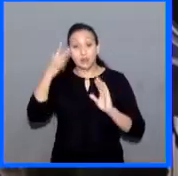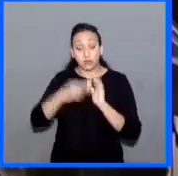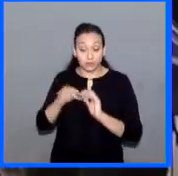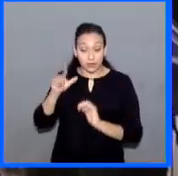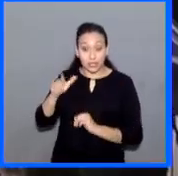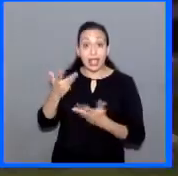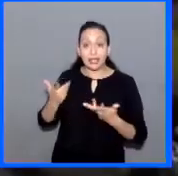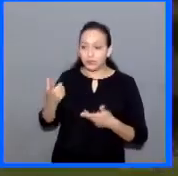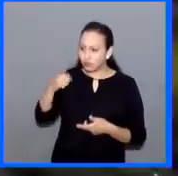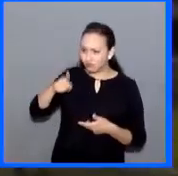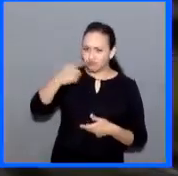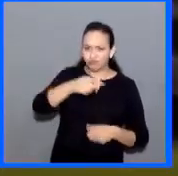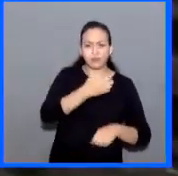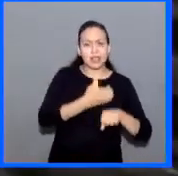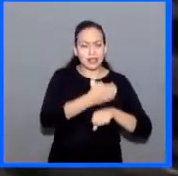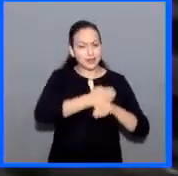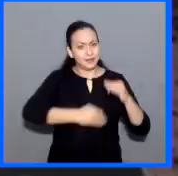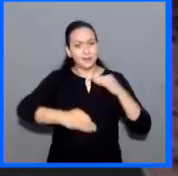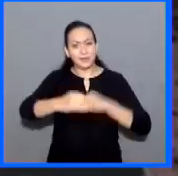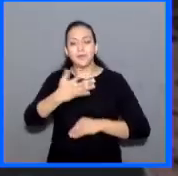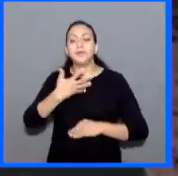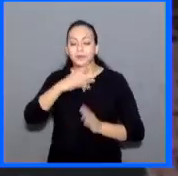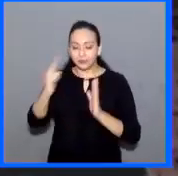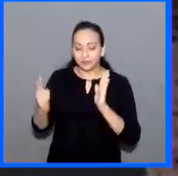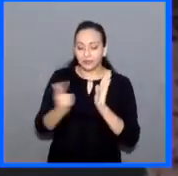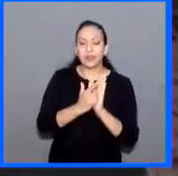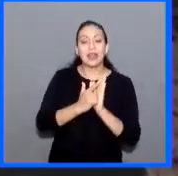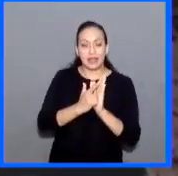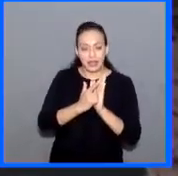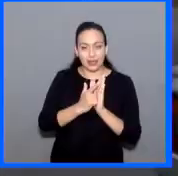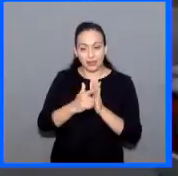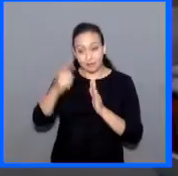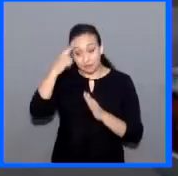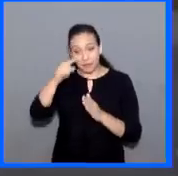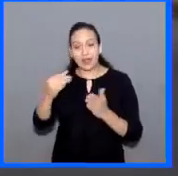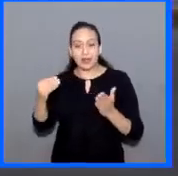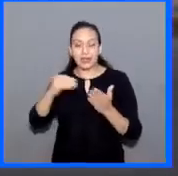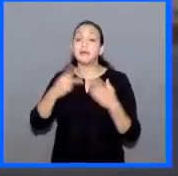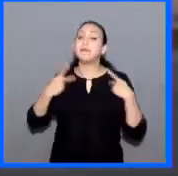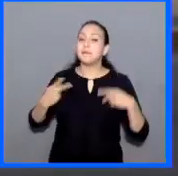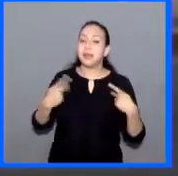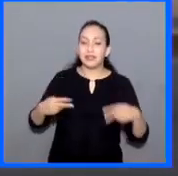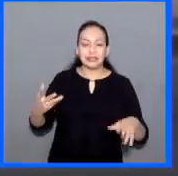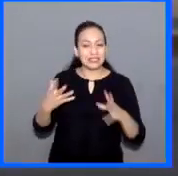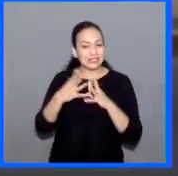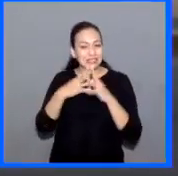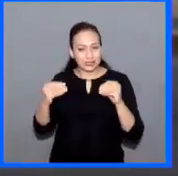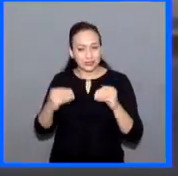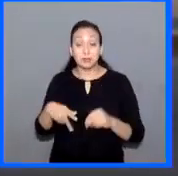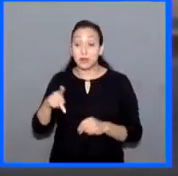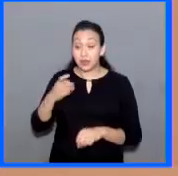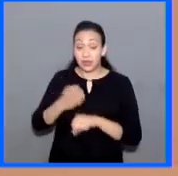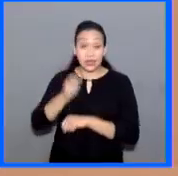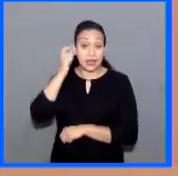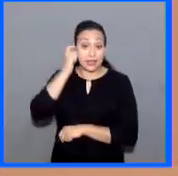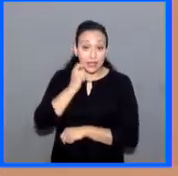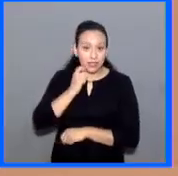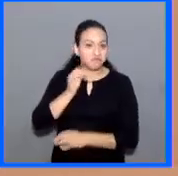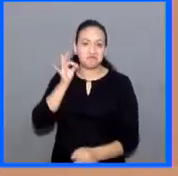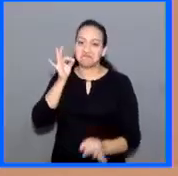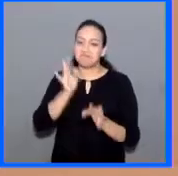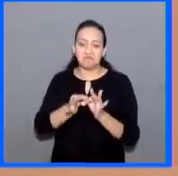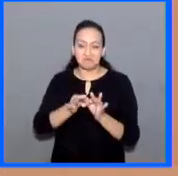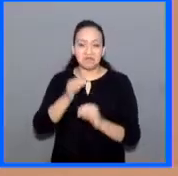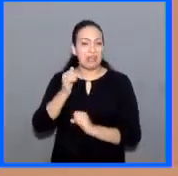entidades a contar con una ley local sobre declaración especial de ausencia. No obstante, el estado de Guerrero incumplió durante varios años con